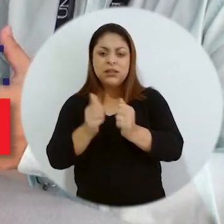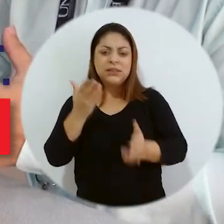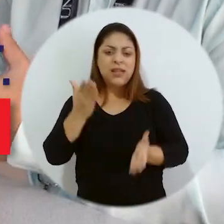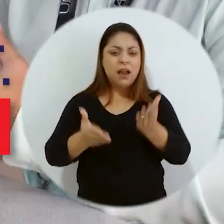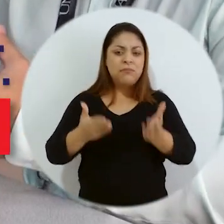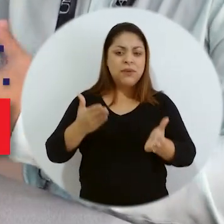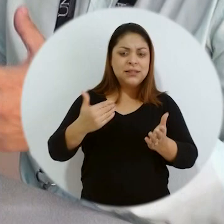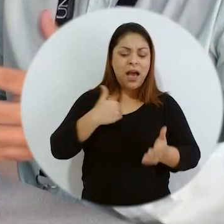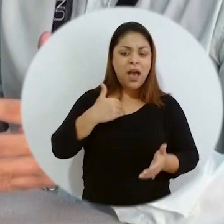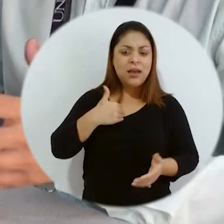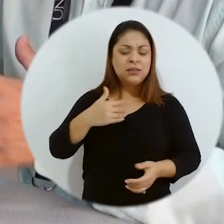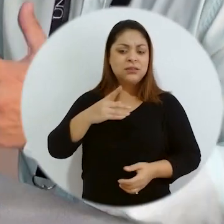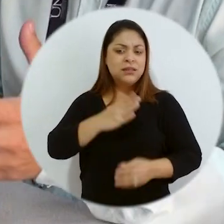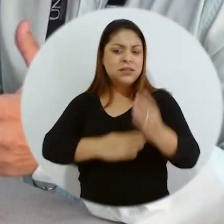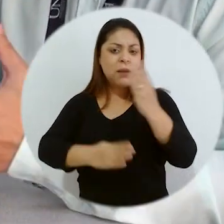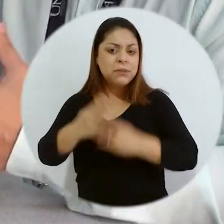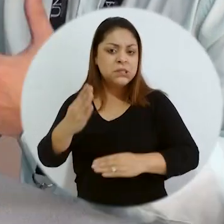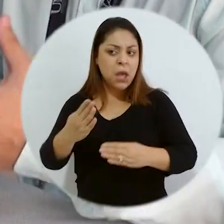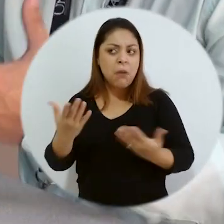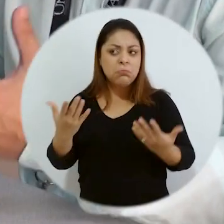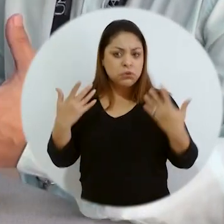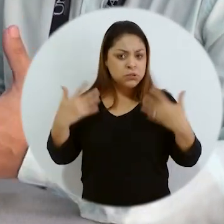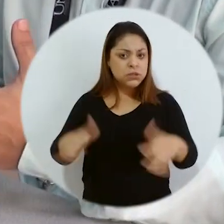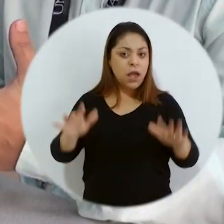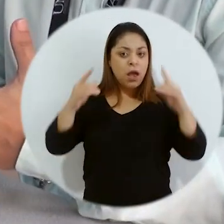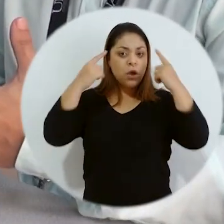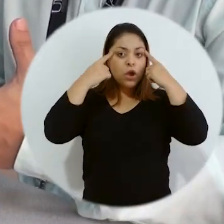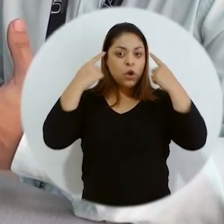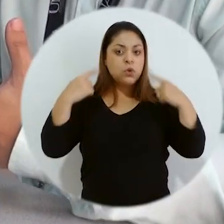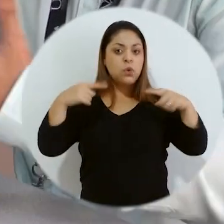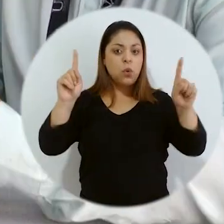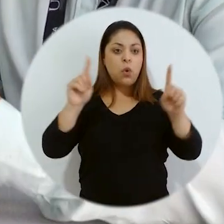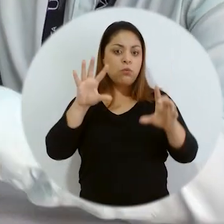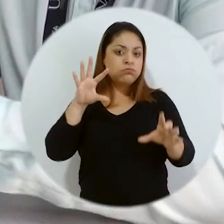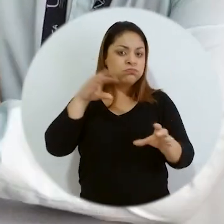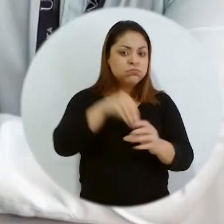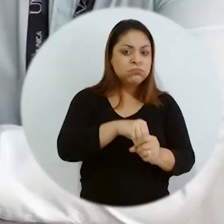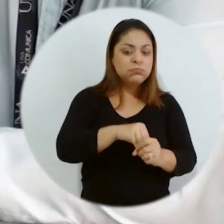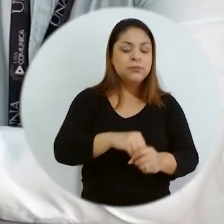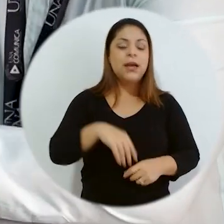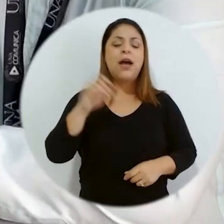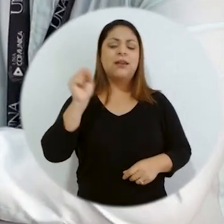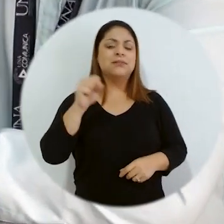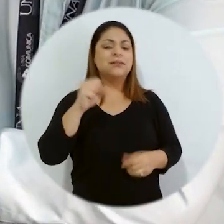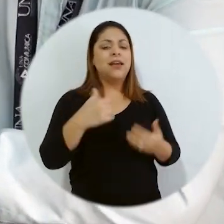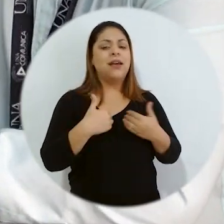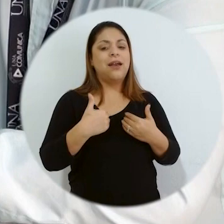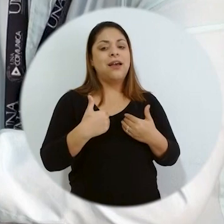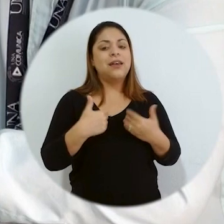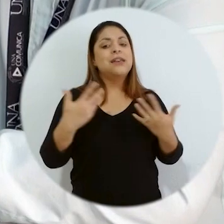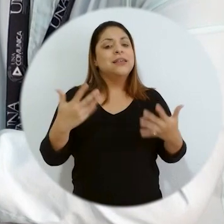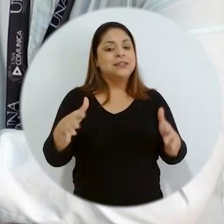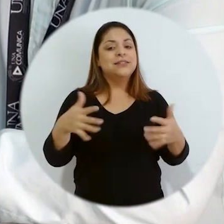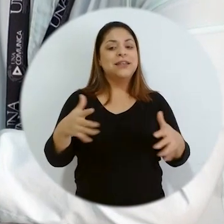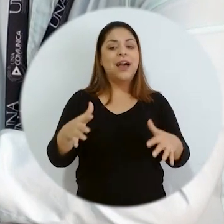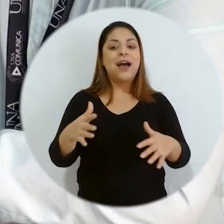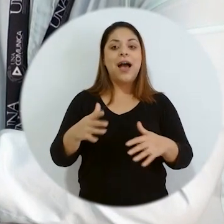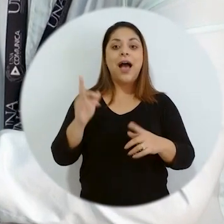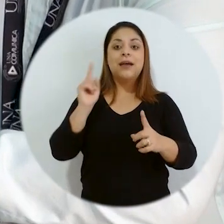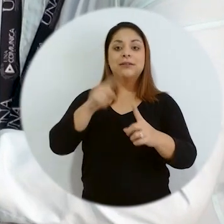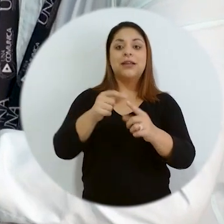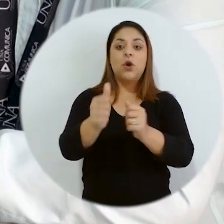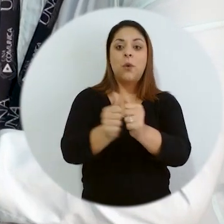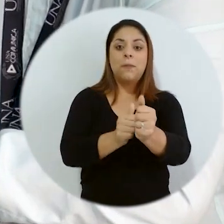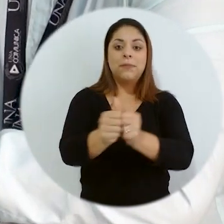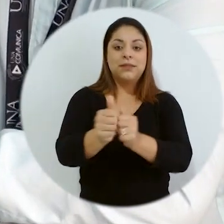que de repente tienen algún tipo de condición de discapacidad y han logrado, digamos, ser parte. Sí, algunos lo han hecho